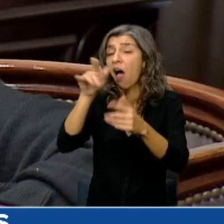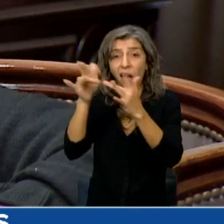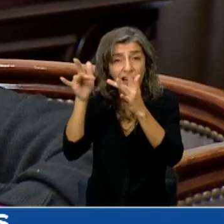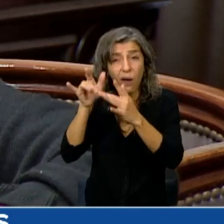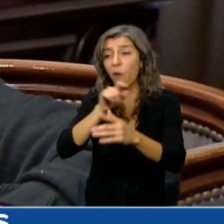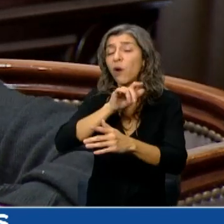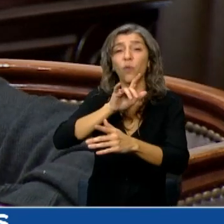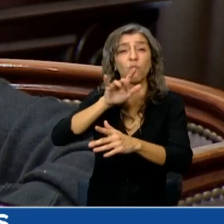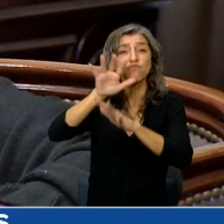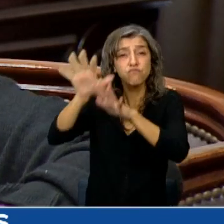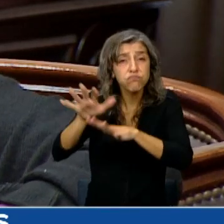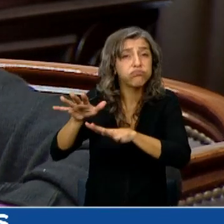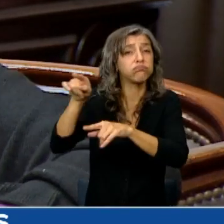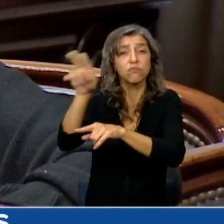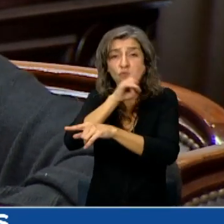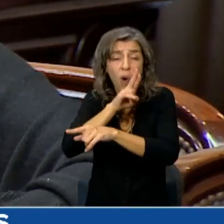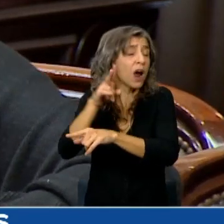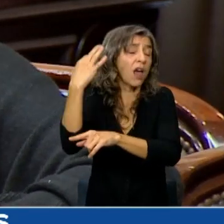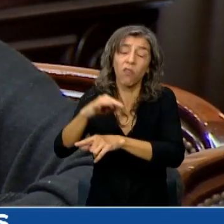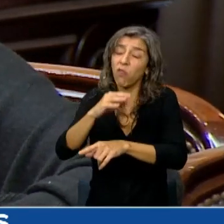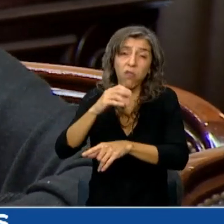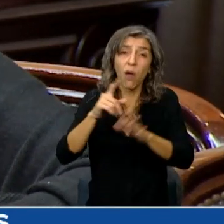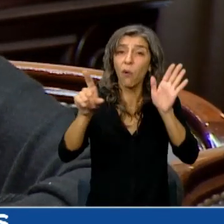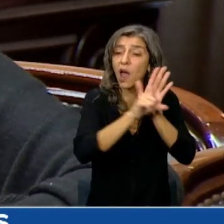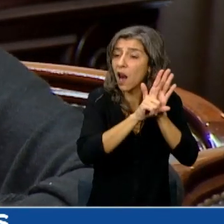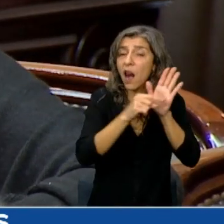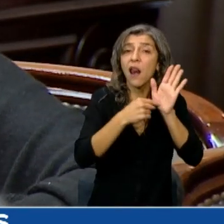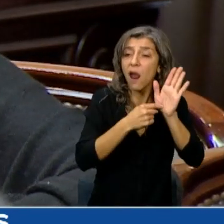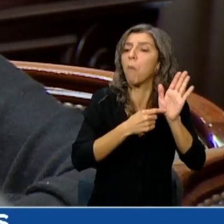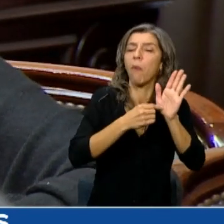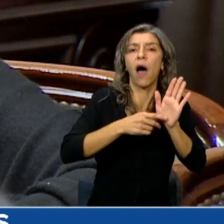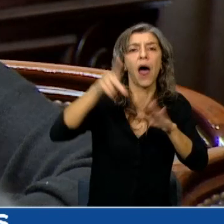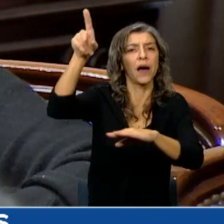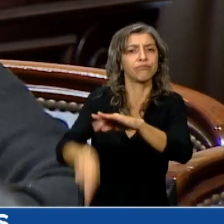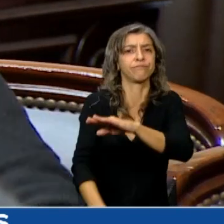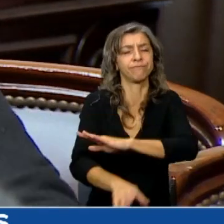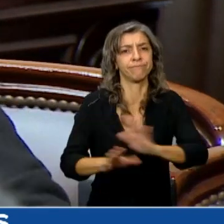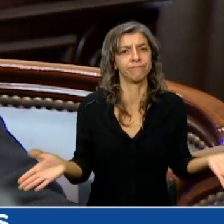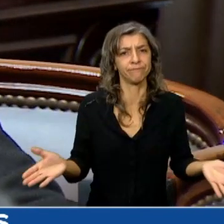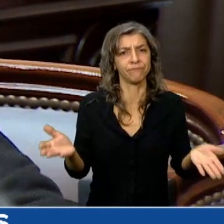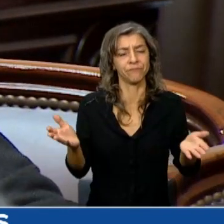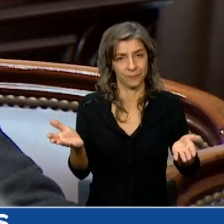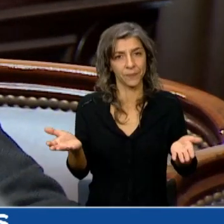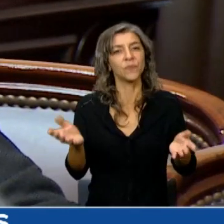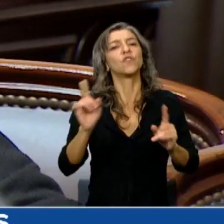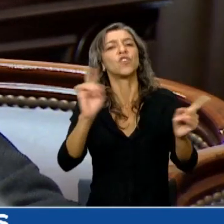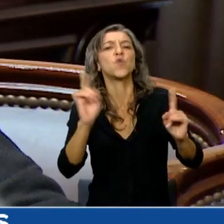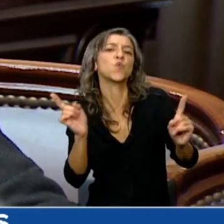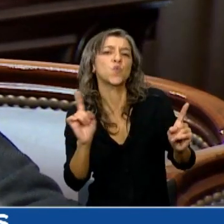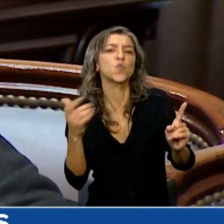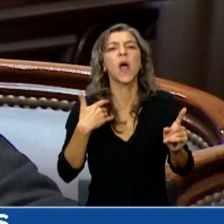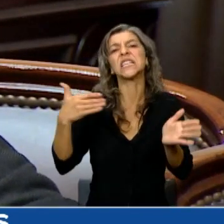así como también a los entornos virtuales. Es decir, la violencia digital hacia las mujeres, no hacia las